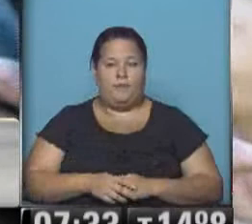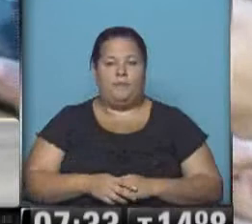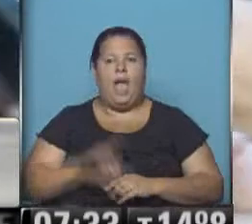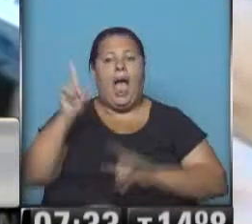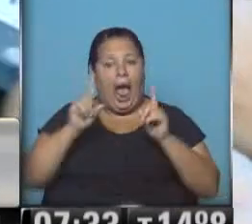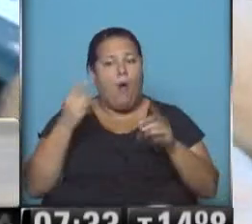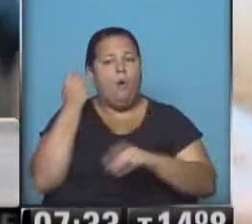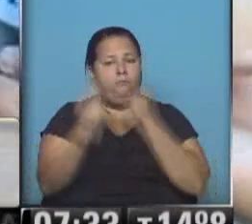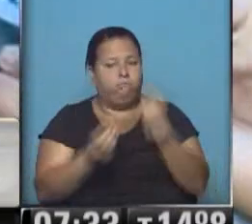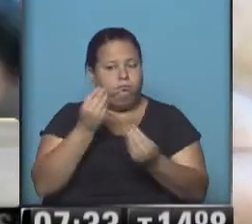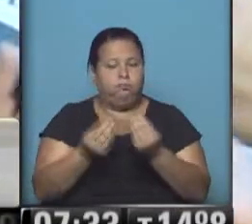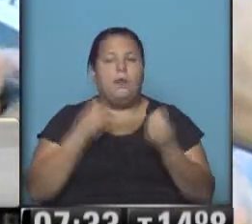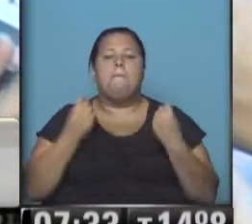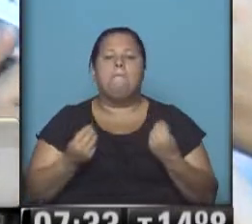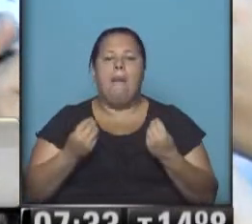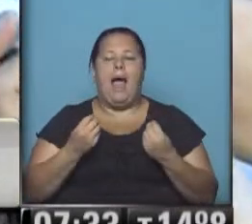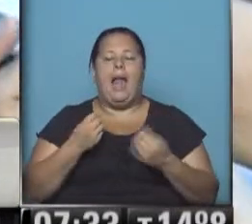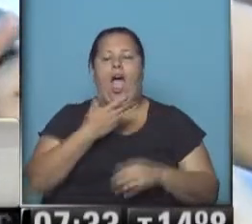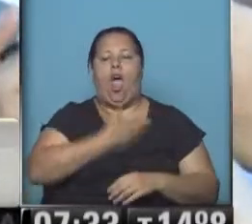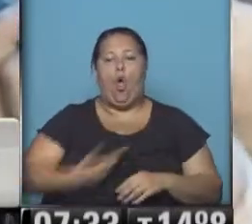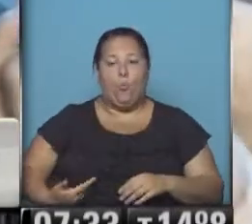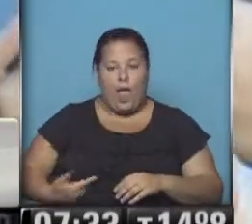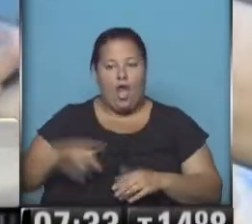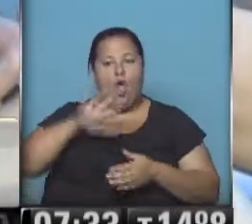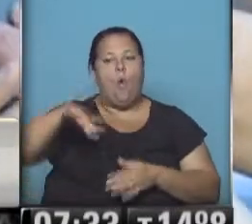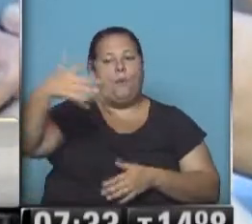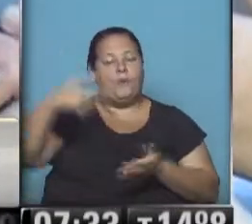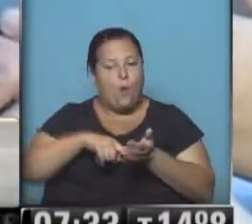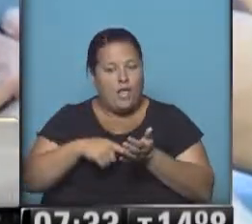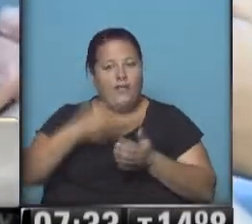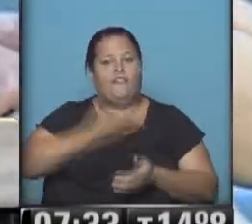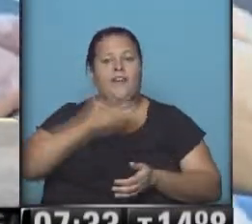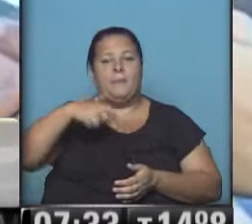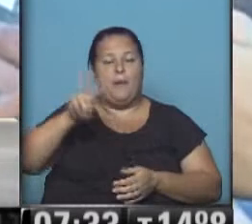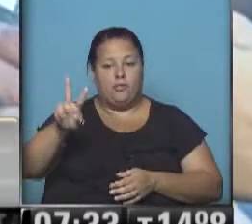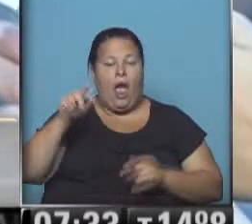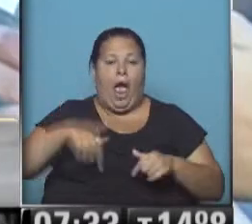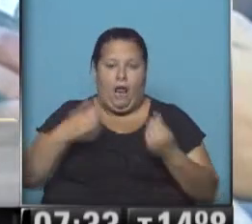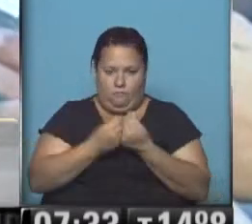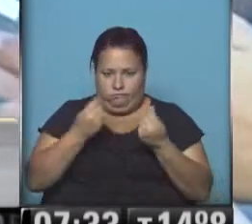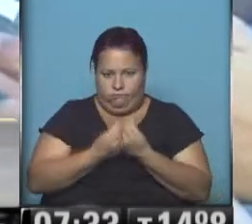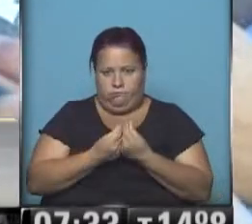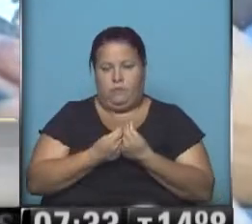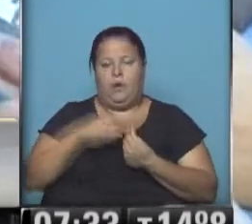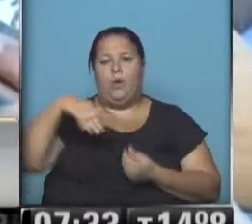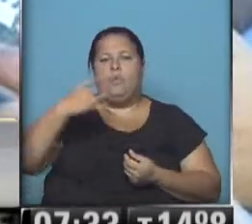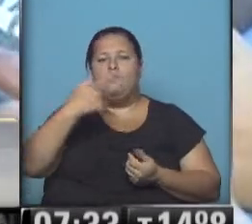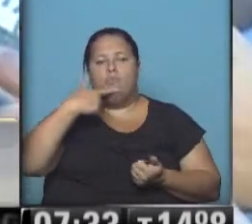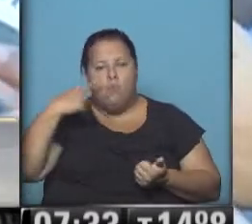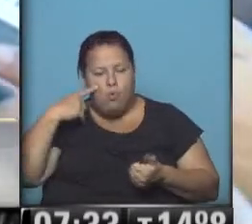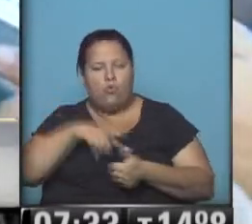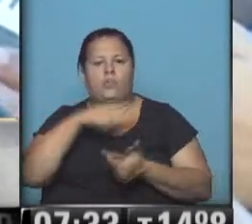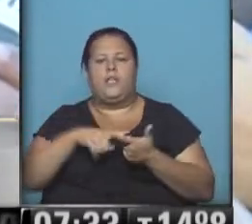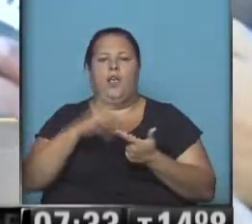que van a participar por la candidatura a gobernación en la provincia de Buenos Aires, por el Frente para la Victoria. Ahora veo varios, veo a Patricio Mussi, veo